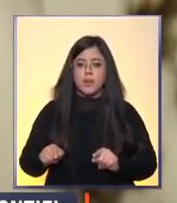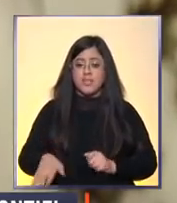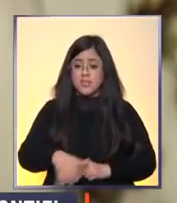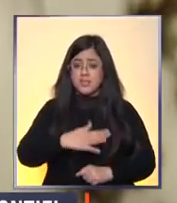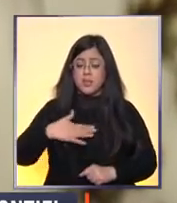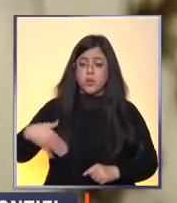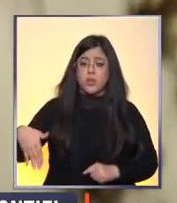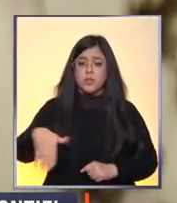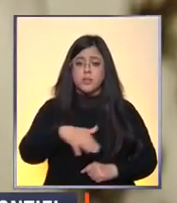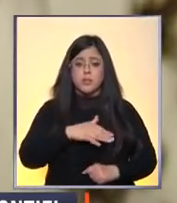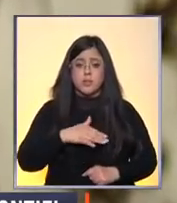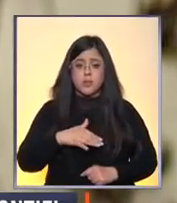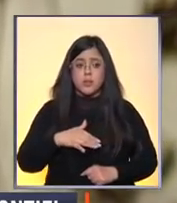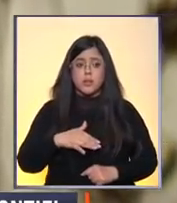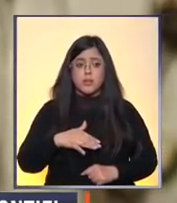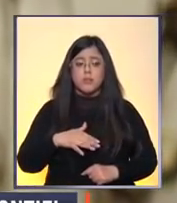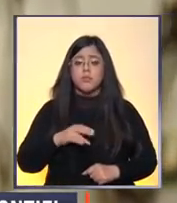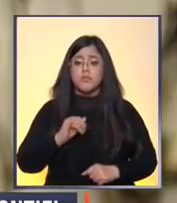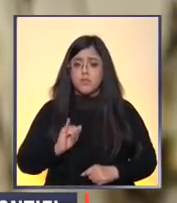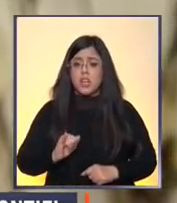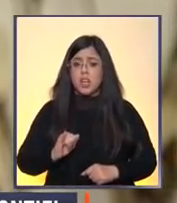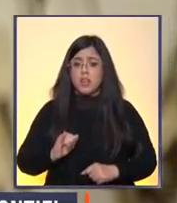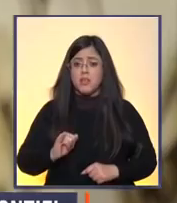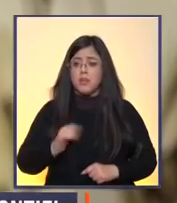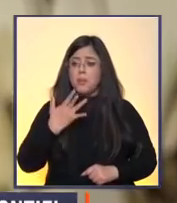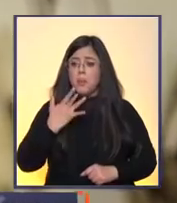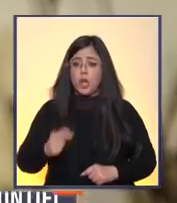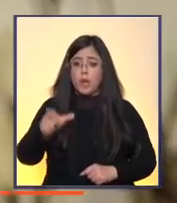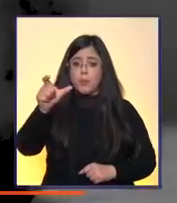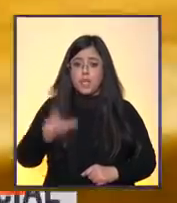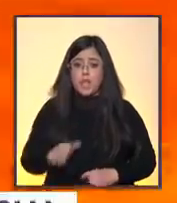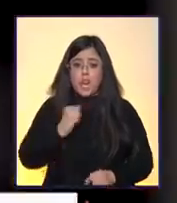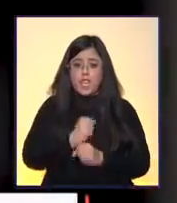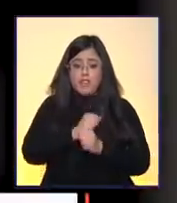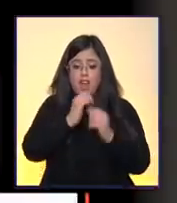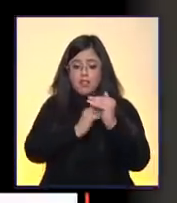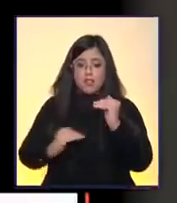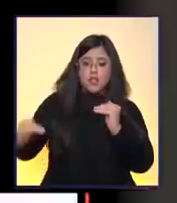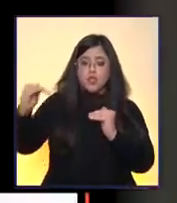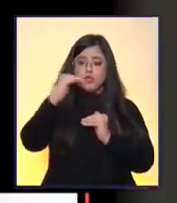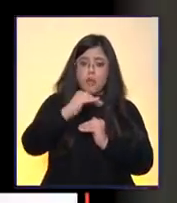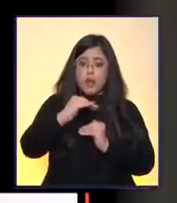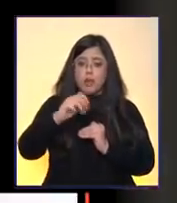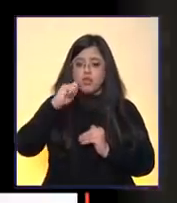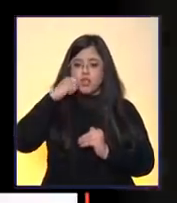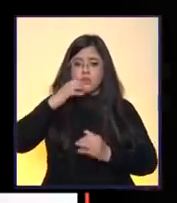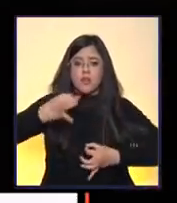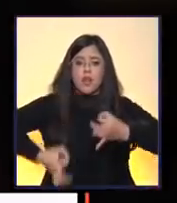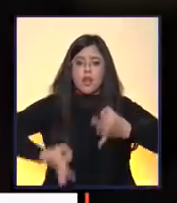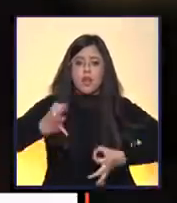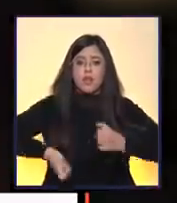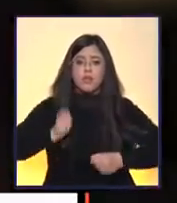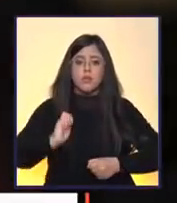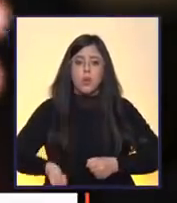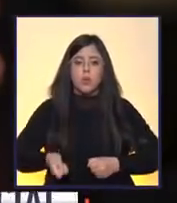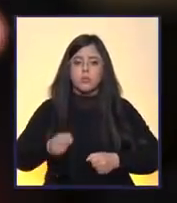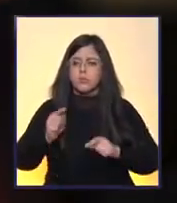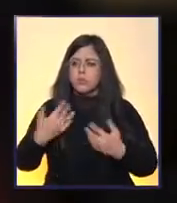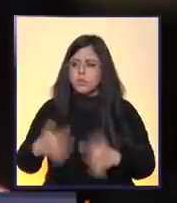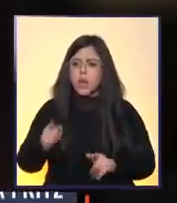situación, efectivamente, es la posición jerárquica que ocupaba el juez en ese momento. Cada instrucción que